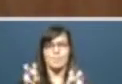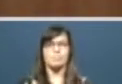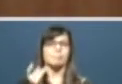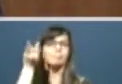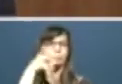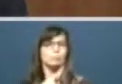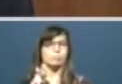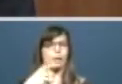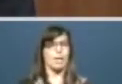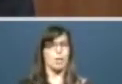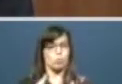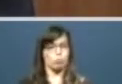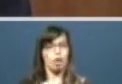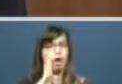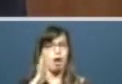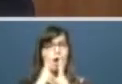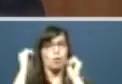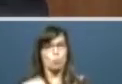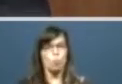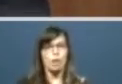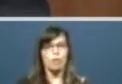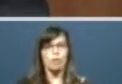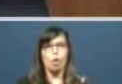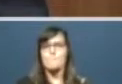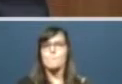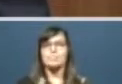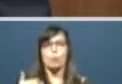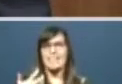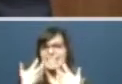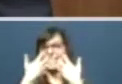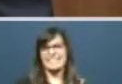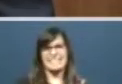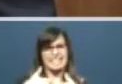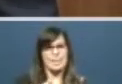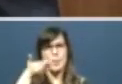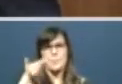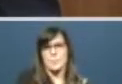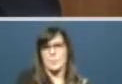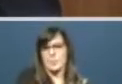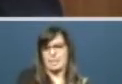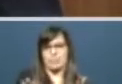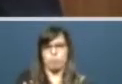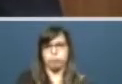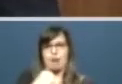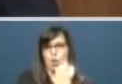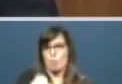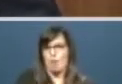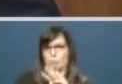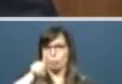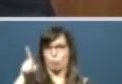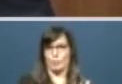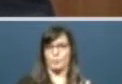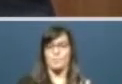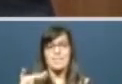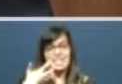acuerdos han partido de la convicción de que la industria es un pilar básico de las economías más avanzadas una industria